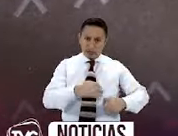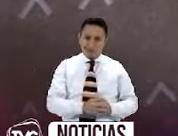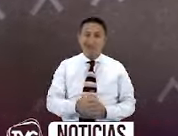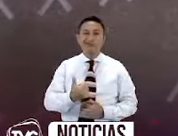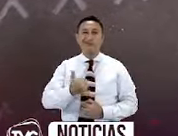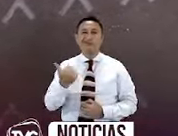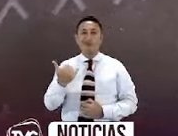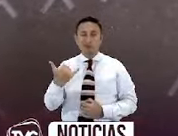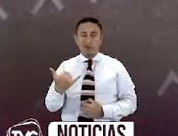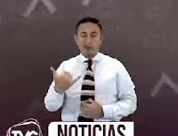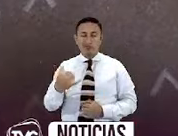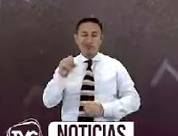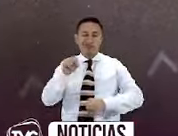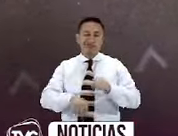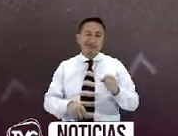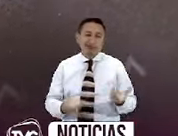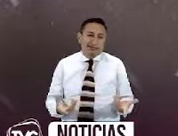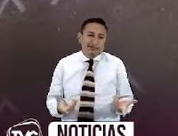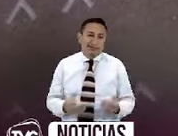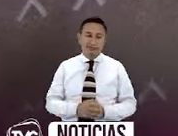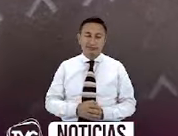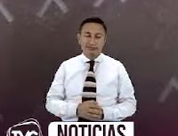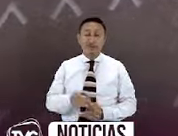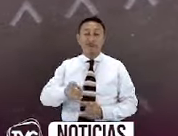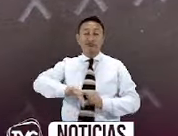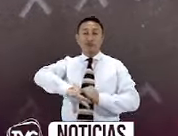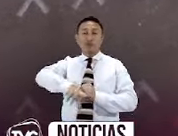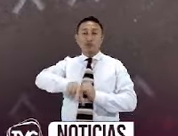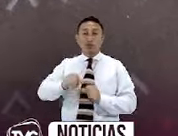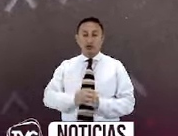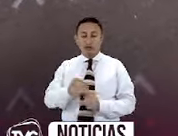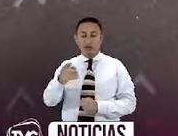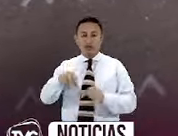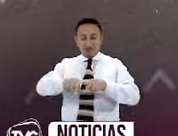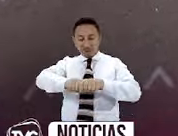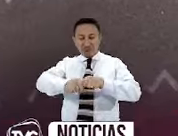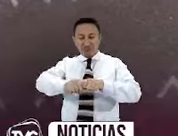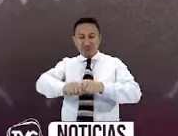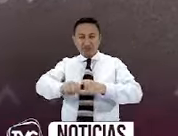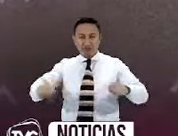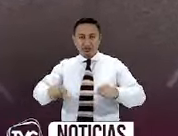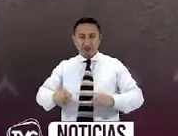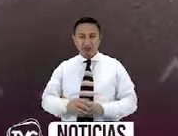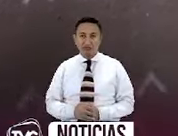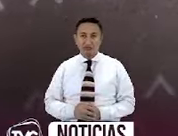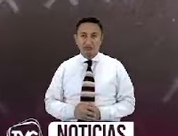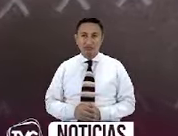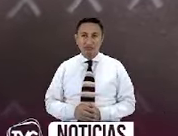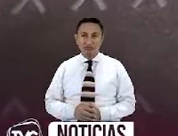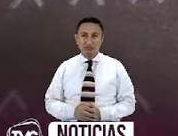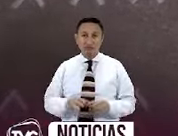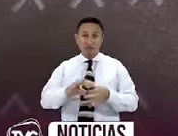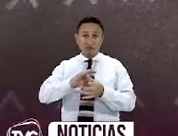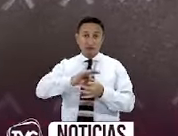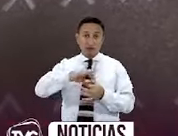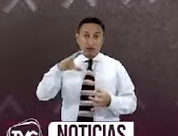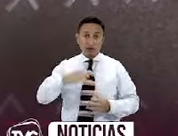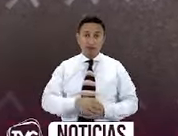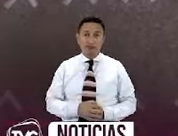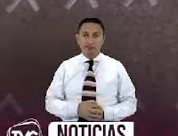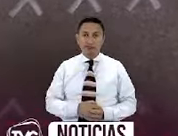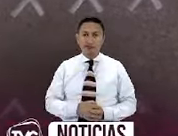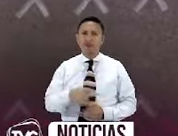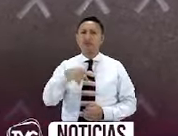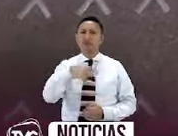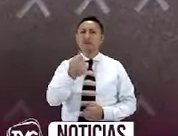valen. Hasta los ladrones abrieron la cerradura sin llave y rompieron los candados. ¿Cuánto invirtió en eso?